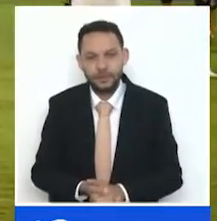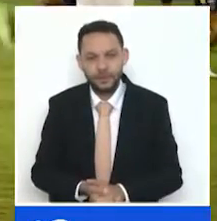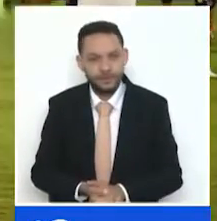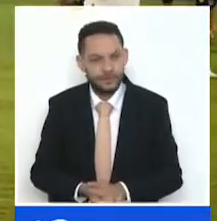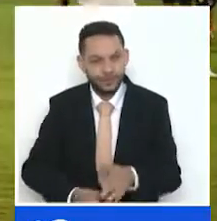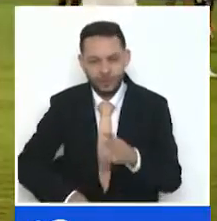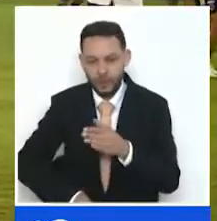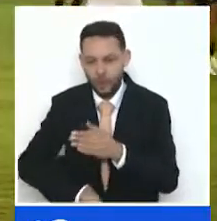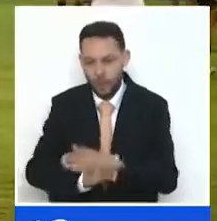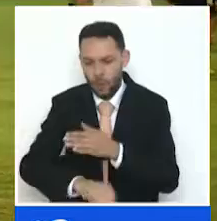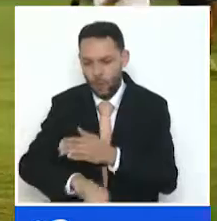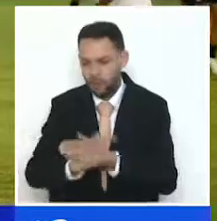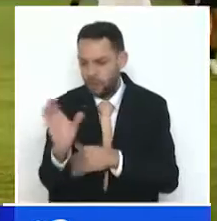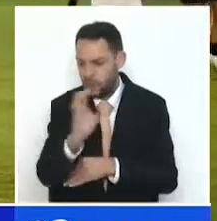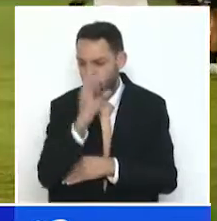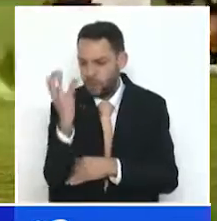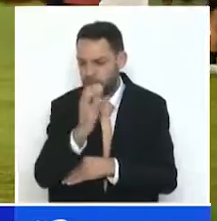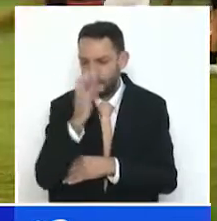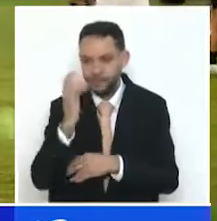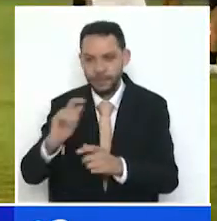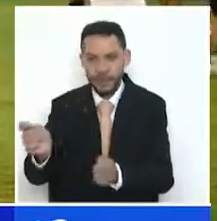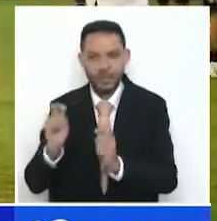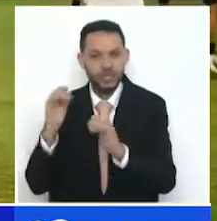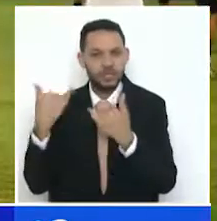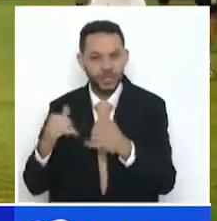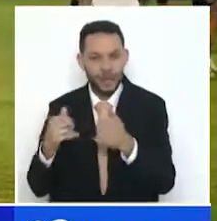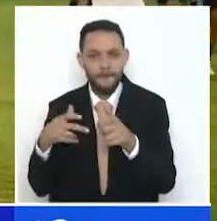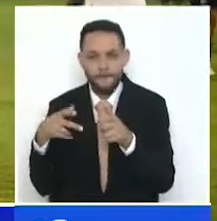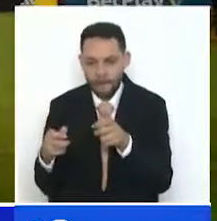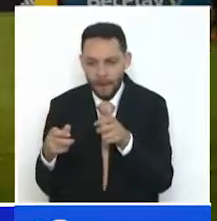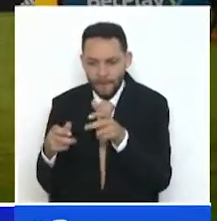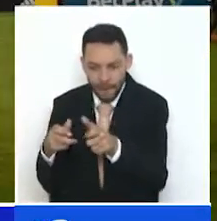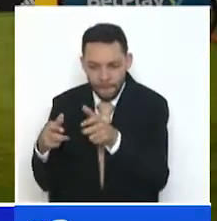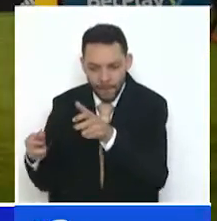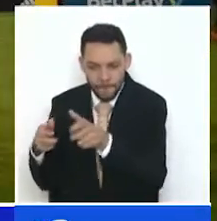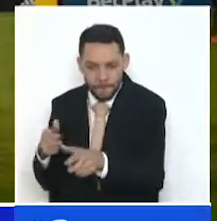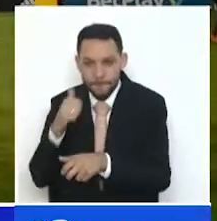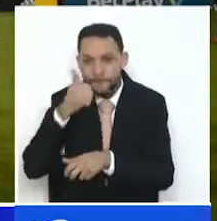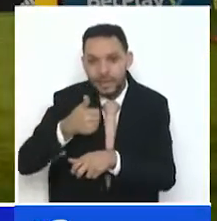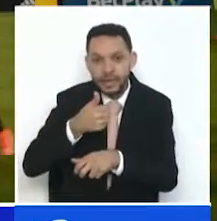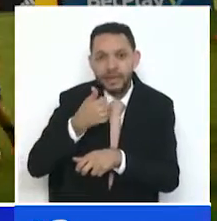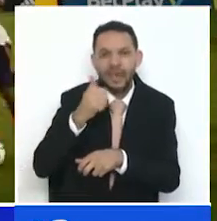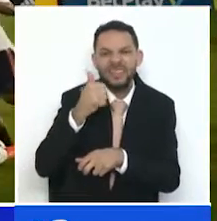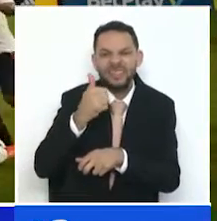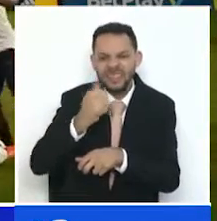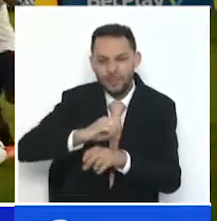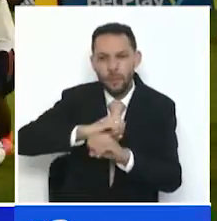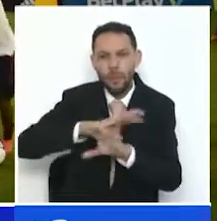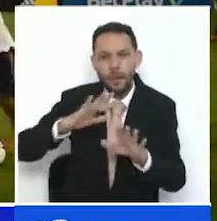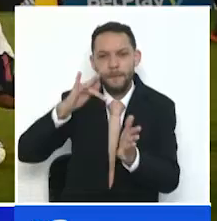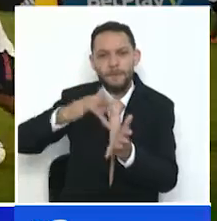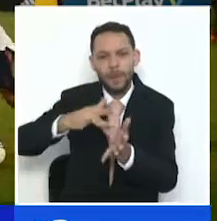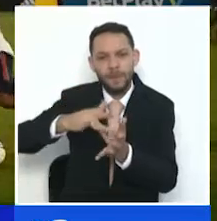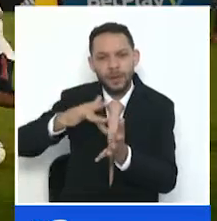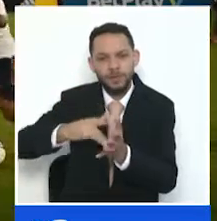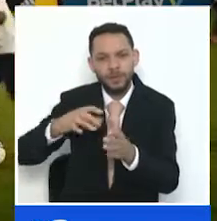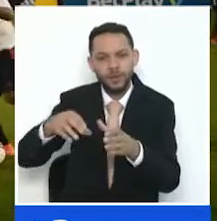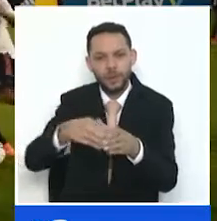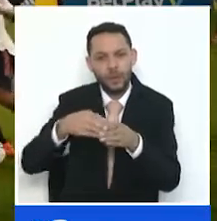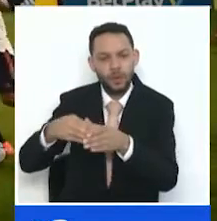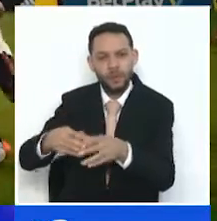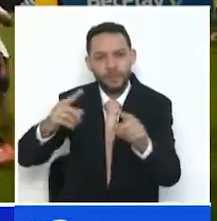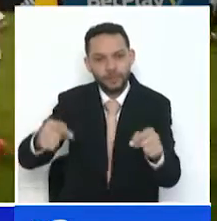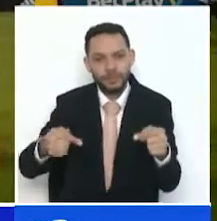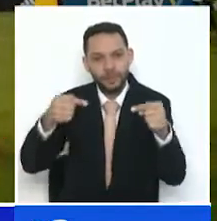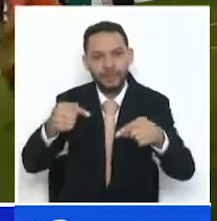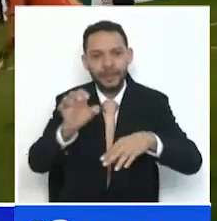Selección Colombia recibió hoy la primera dosis de la vacuna y mañana a las 10 de la mañana se desplazará a Cuiabá, sede del partido ante